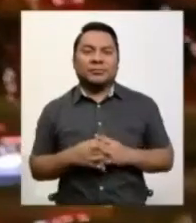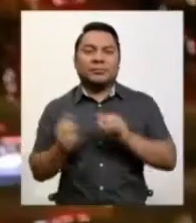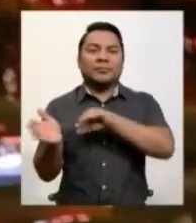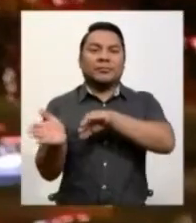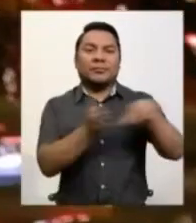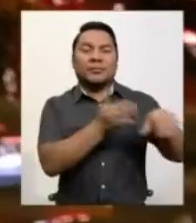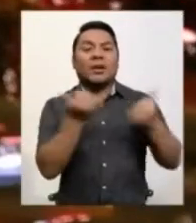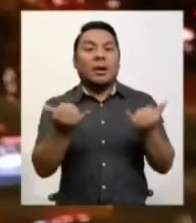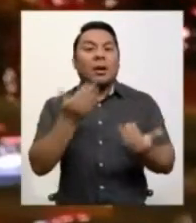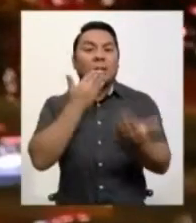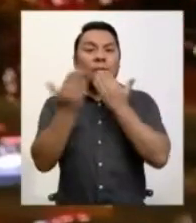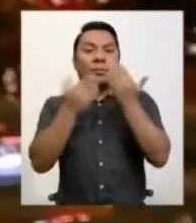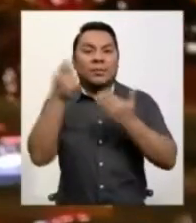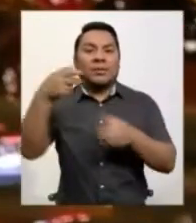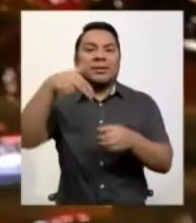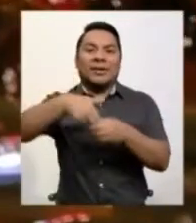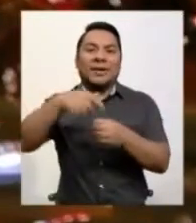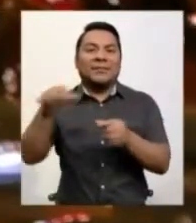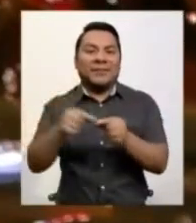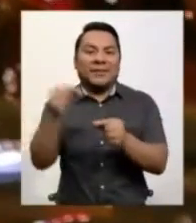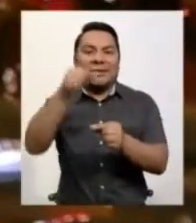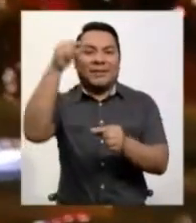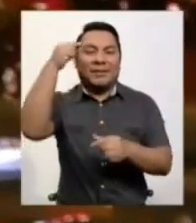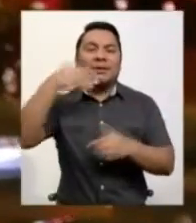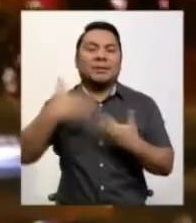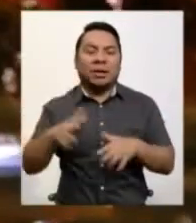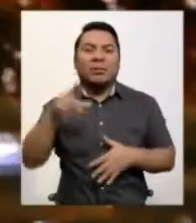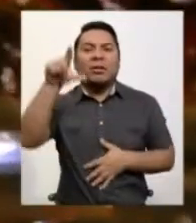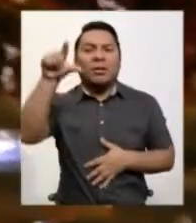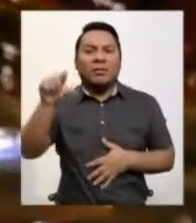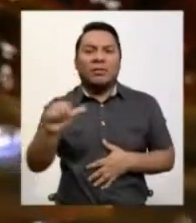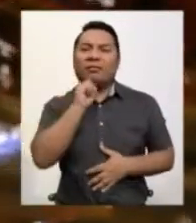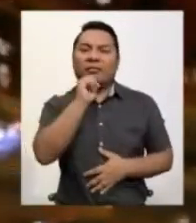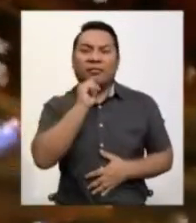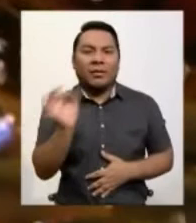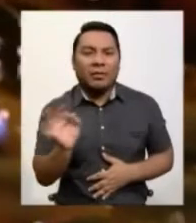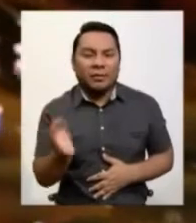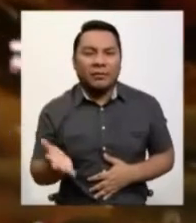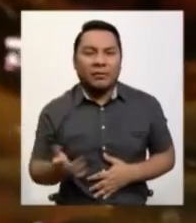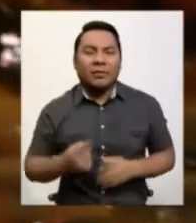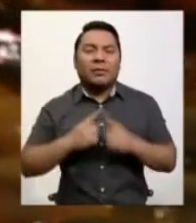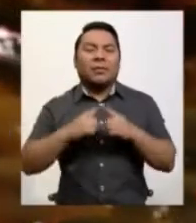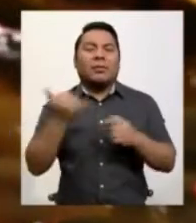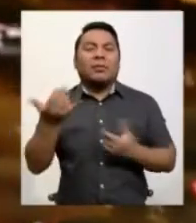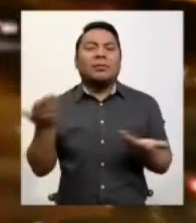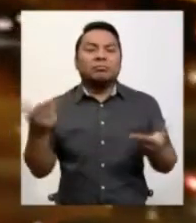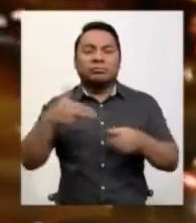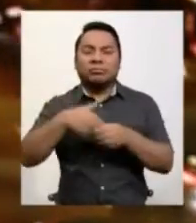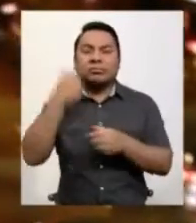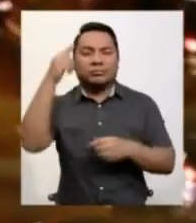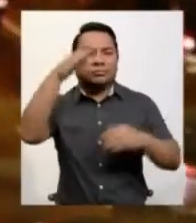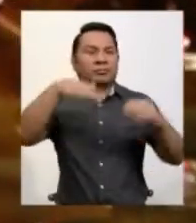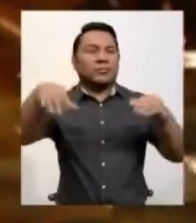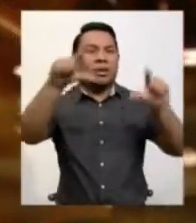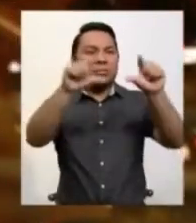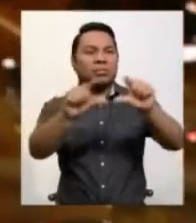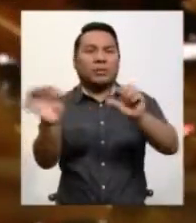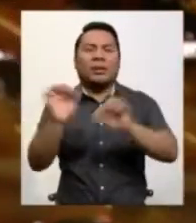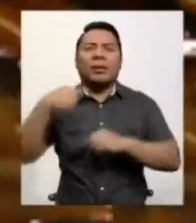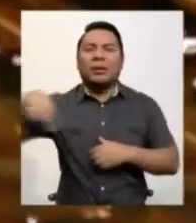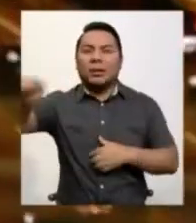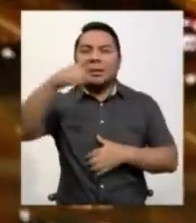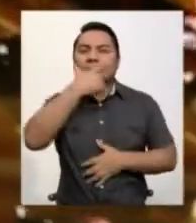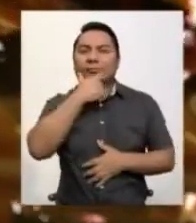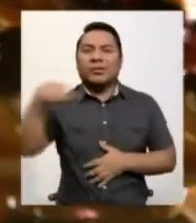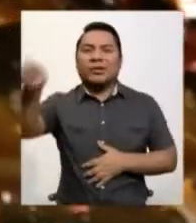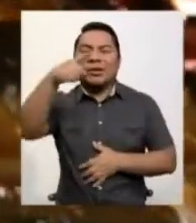Vamos a hablar ahora del precio del balón de gas que continúa sin bajar. Es por eso que el Instituto de Defensa del Consumidor sospecha de una posible